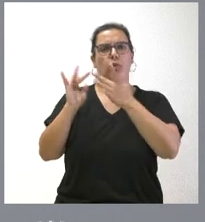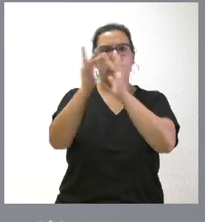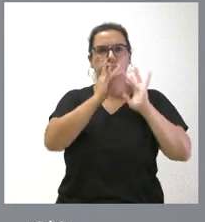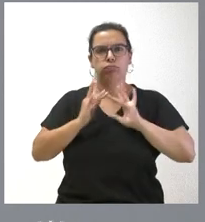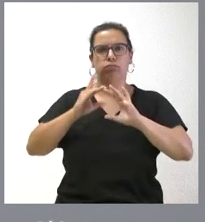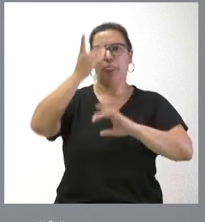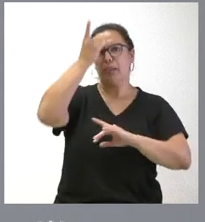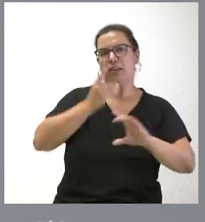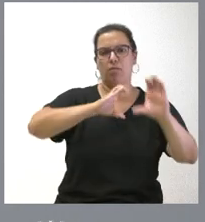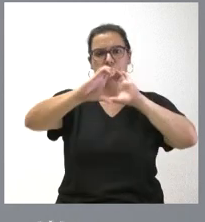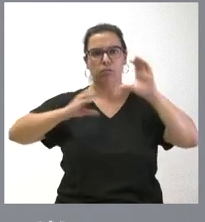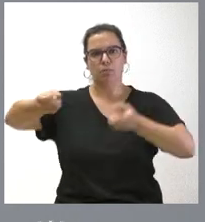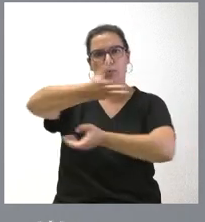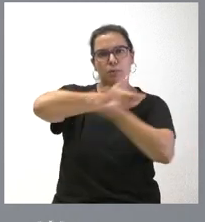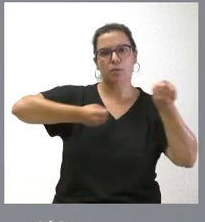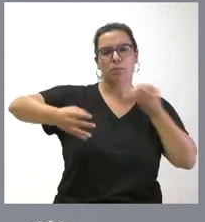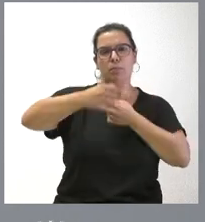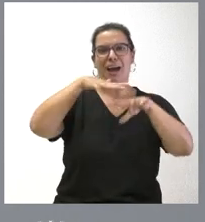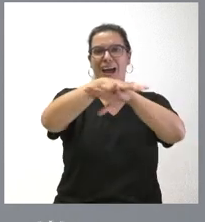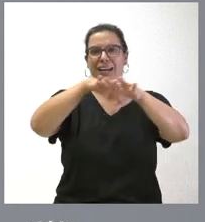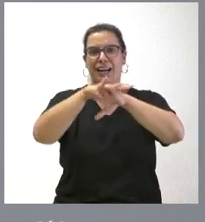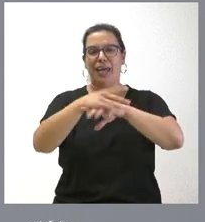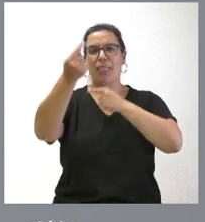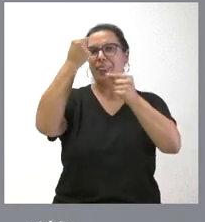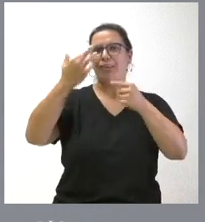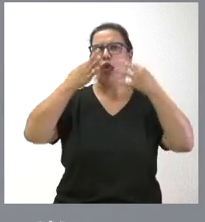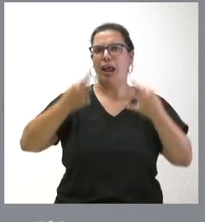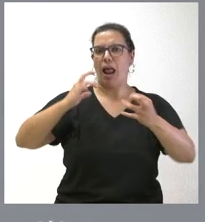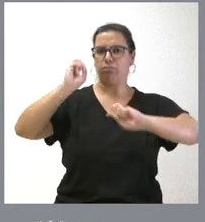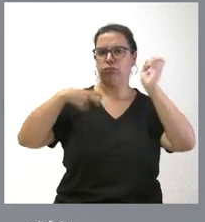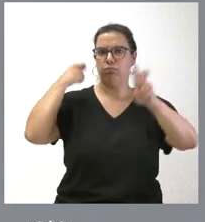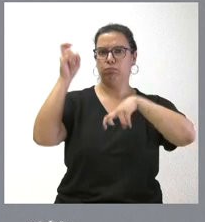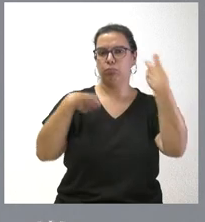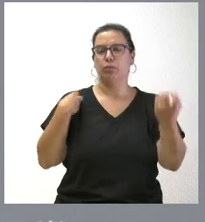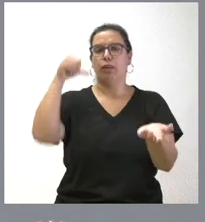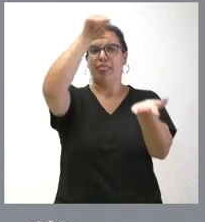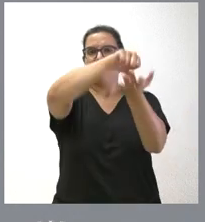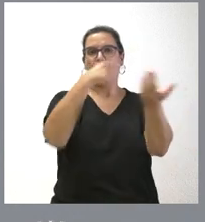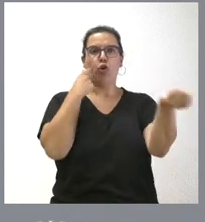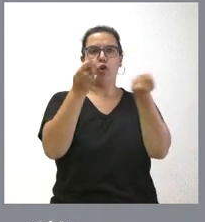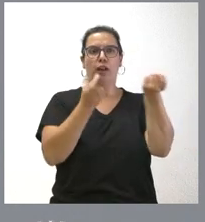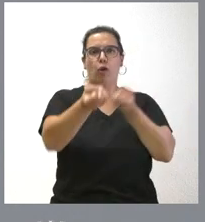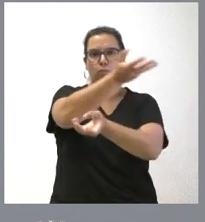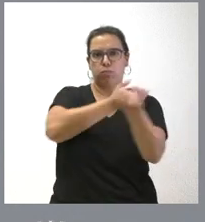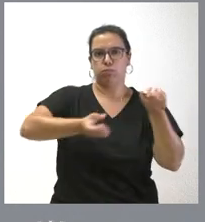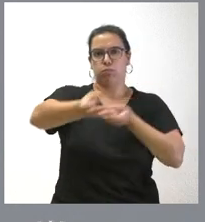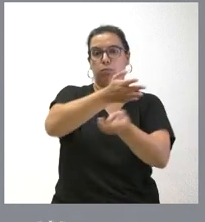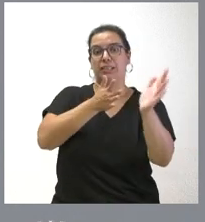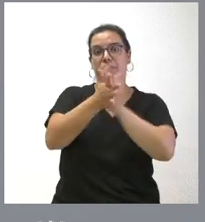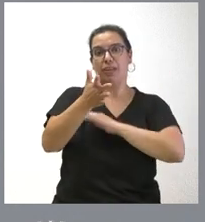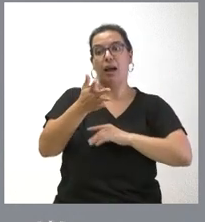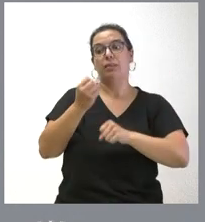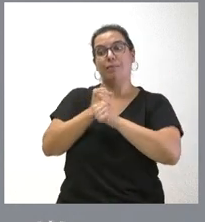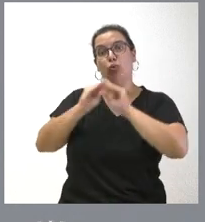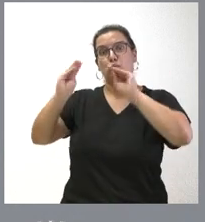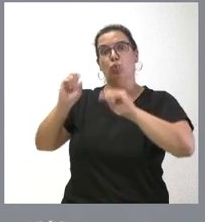para poder trabajar en línea enviando y recibiendo datos en tiempo real con la central de coordinación lo que se va a traducir en una mejora sustancial de su